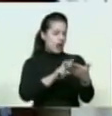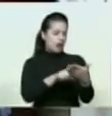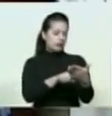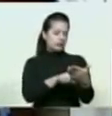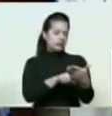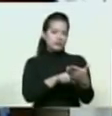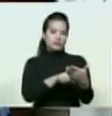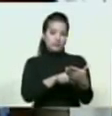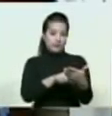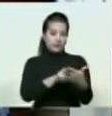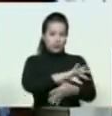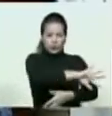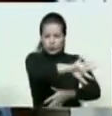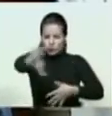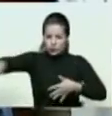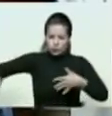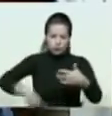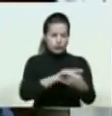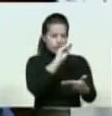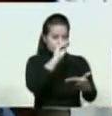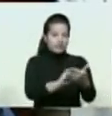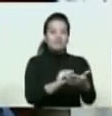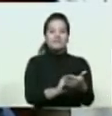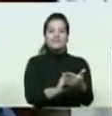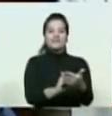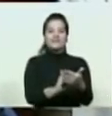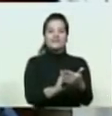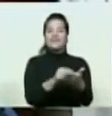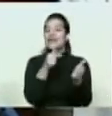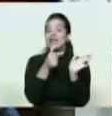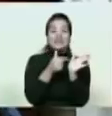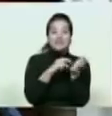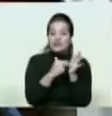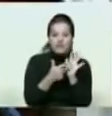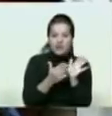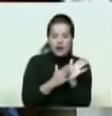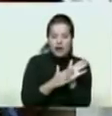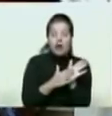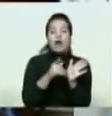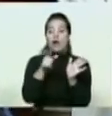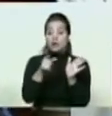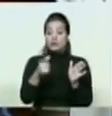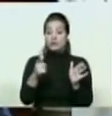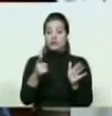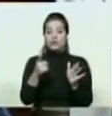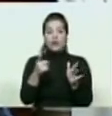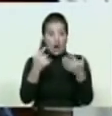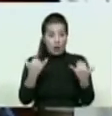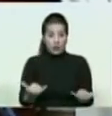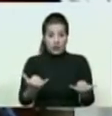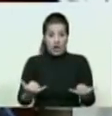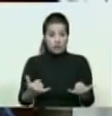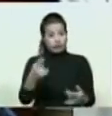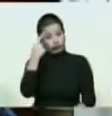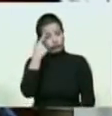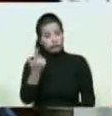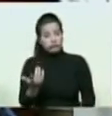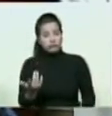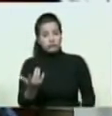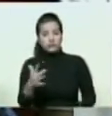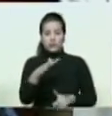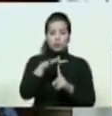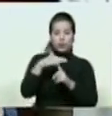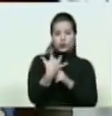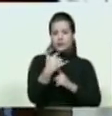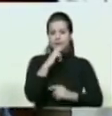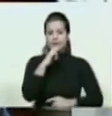El interés por preservar en medio de esas duras y más difíciles